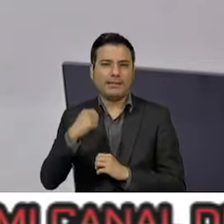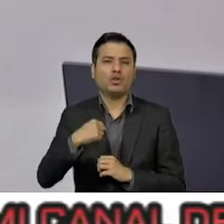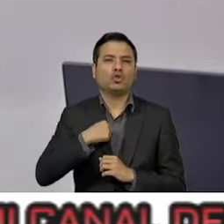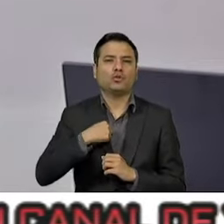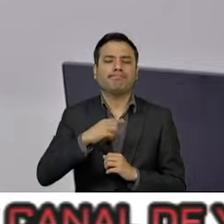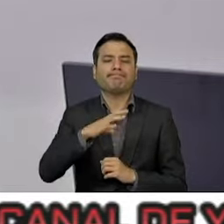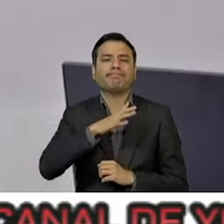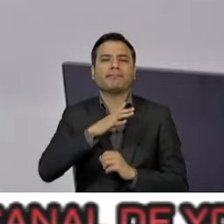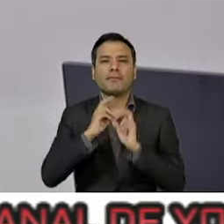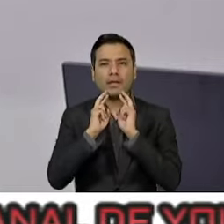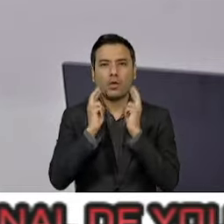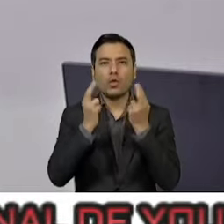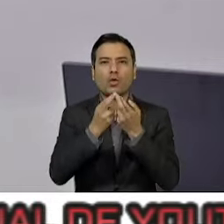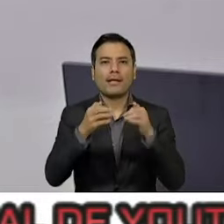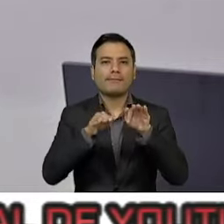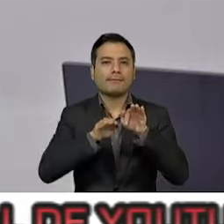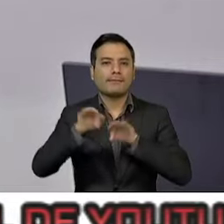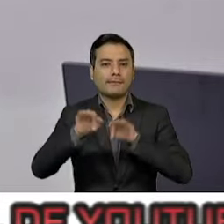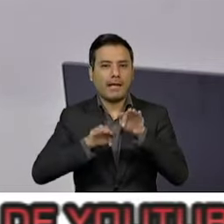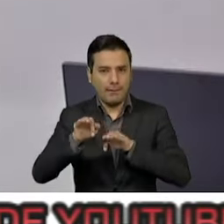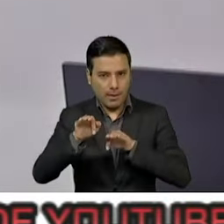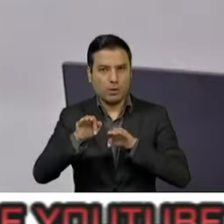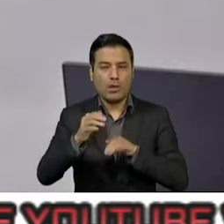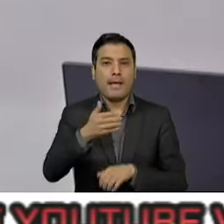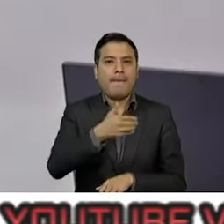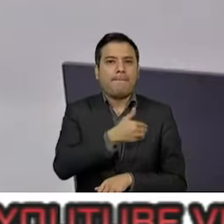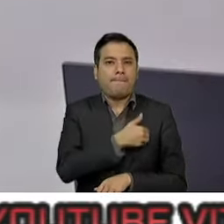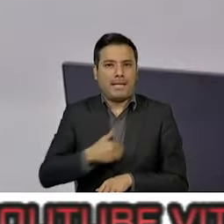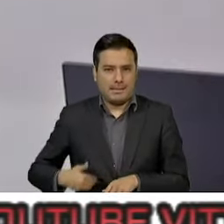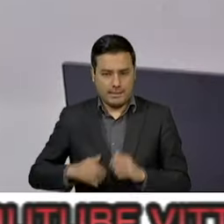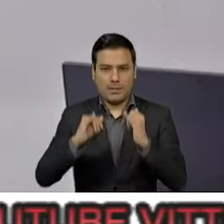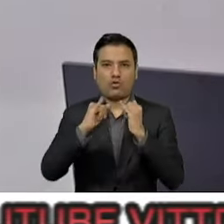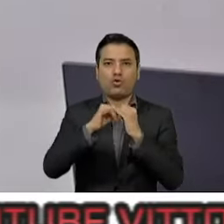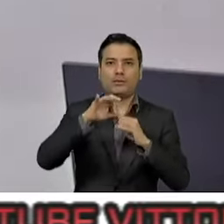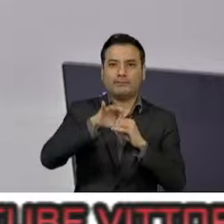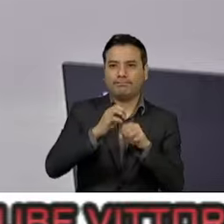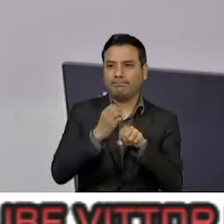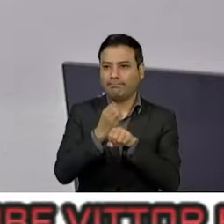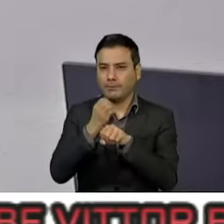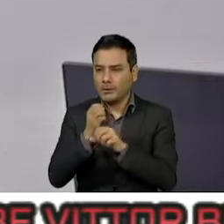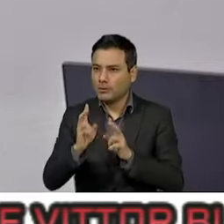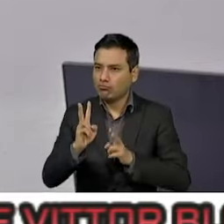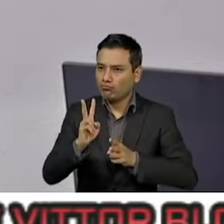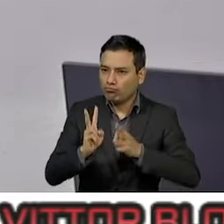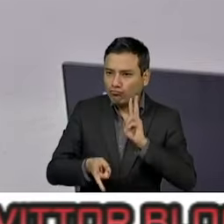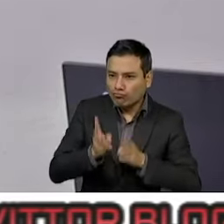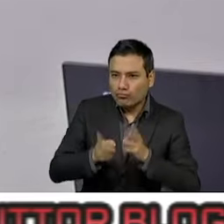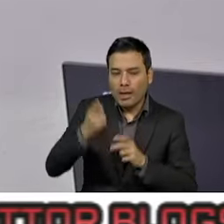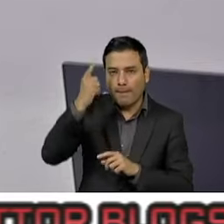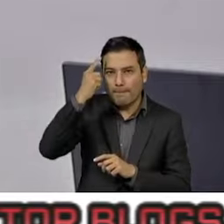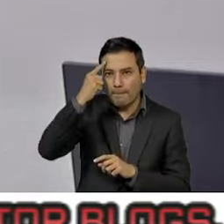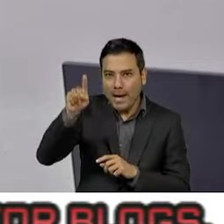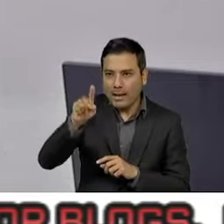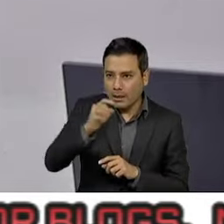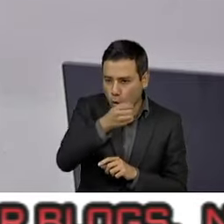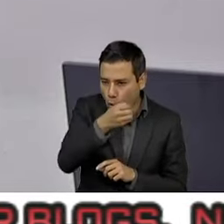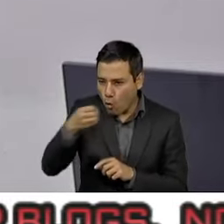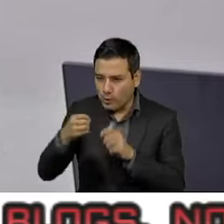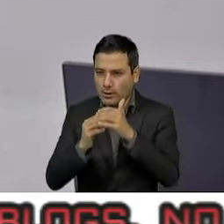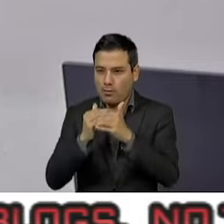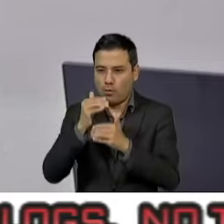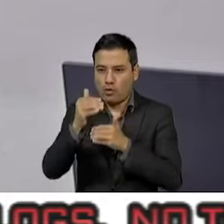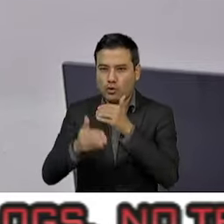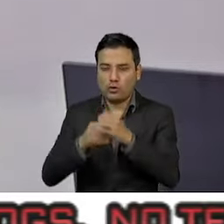sostener reuniones de trabajo con cada una de sus presidencias para fortalecer el vínculo y la coordinación de los procesos